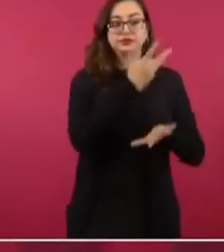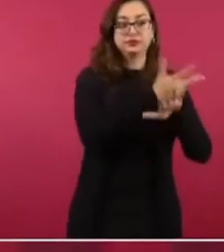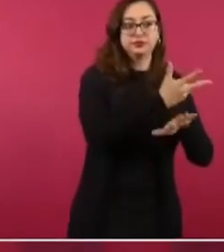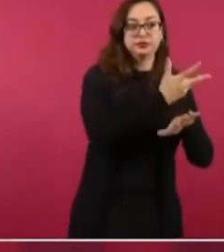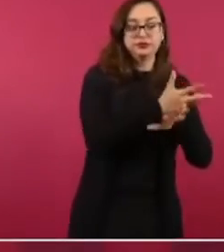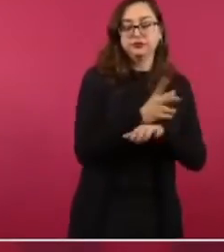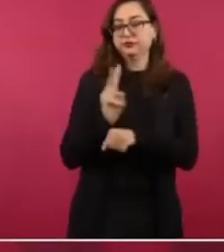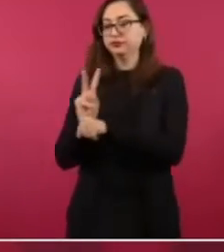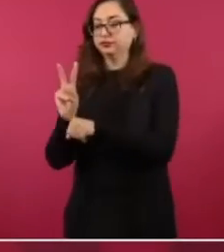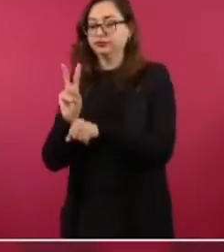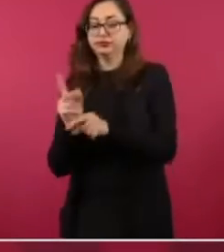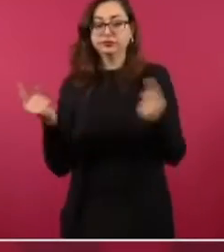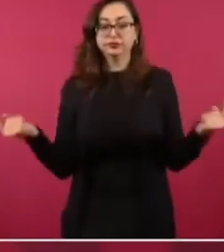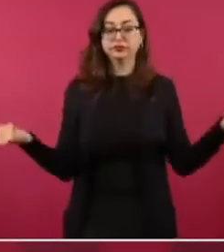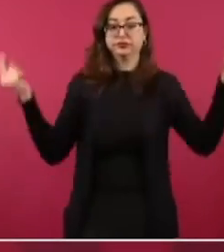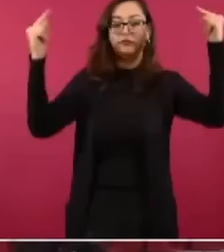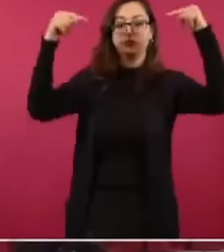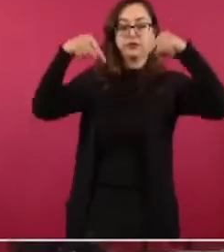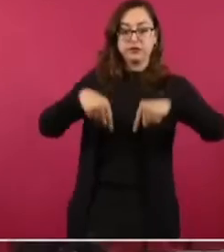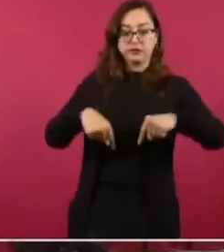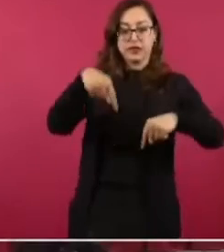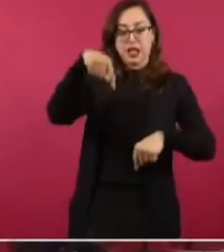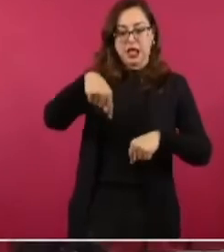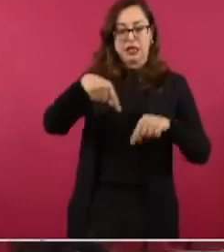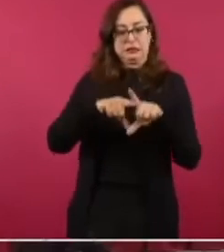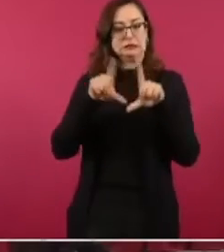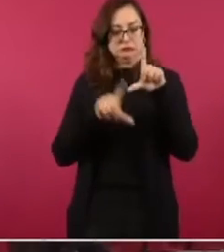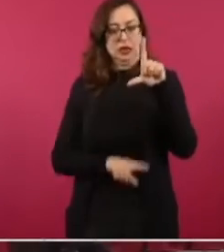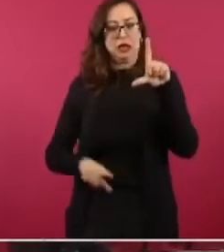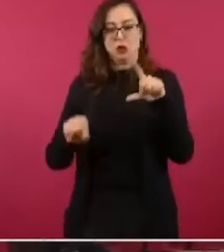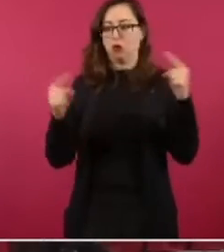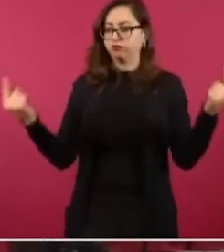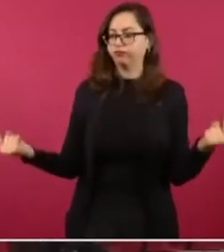las partes. ¿De Venezuela y Estados Unidos? Sí.